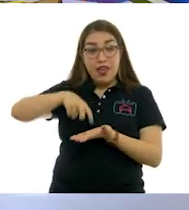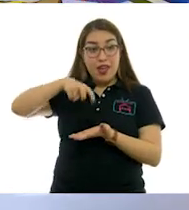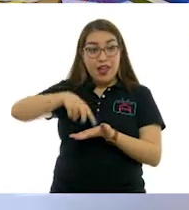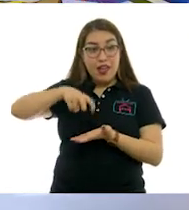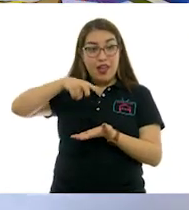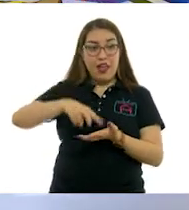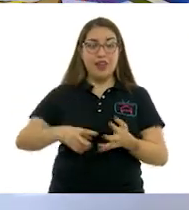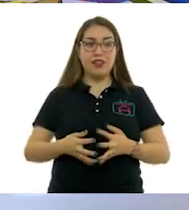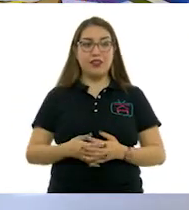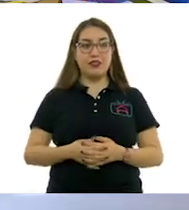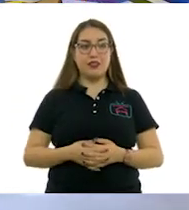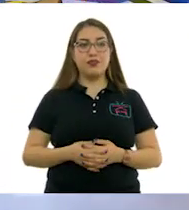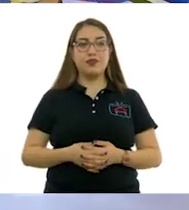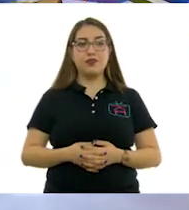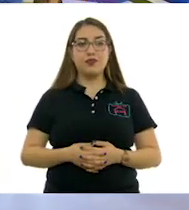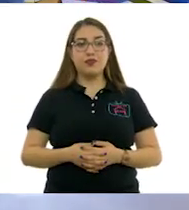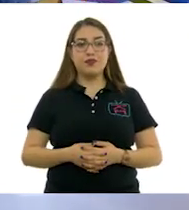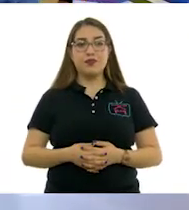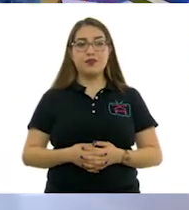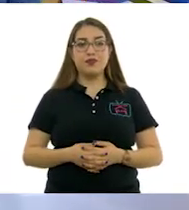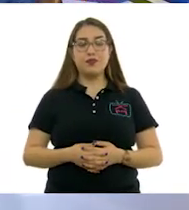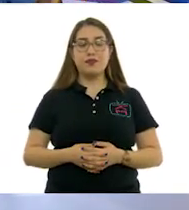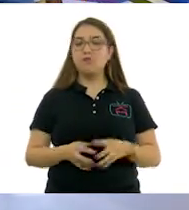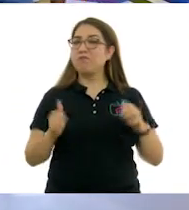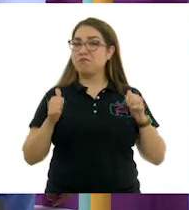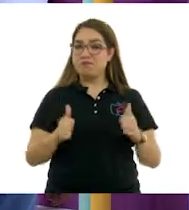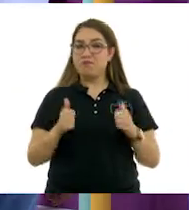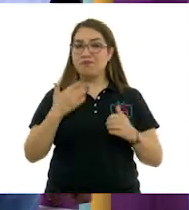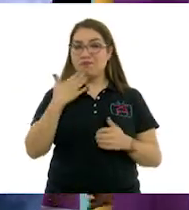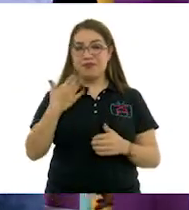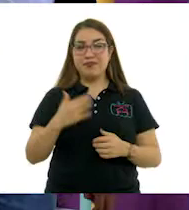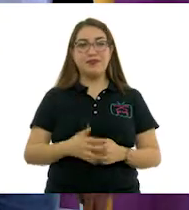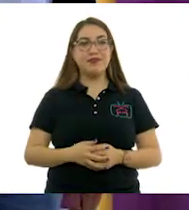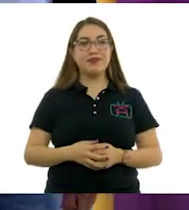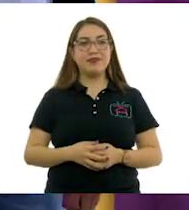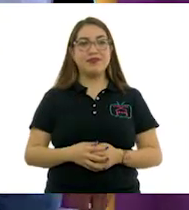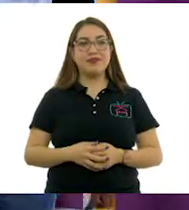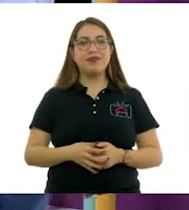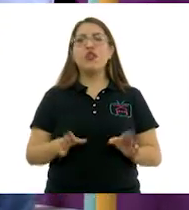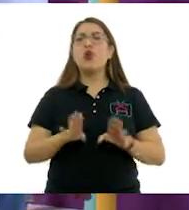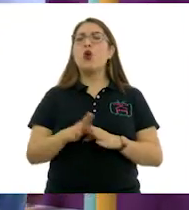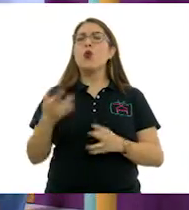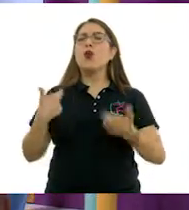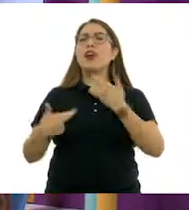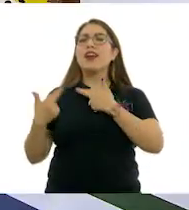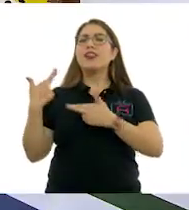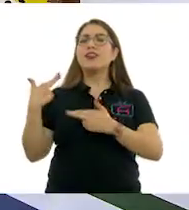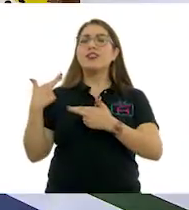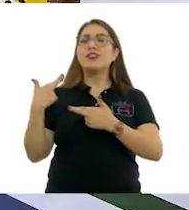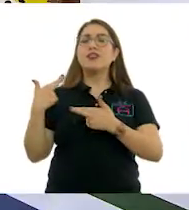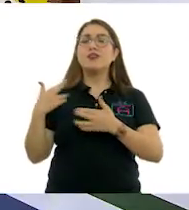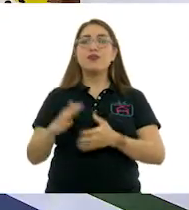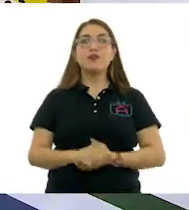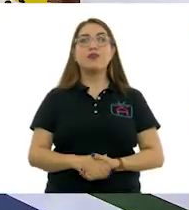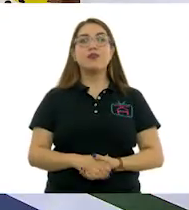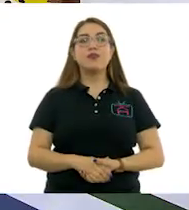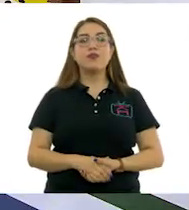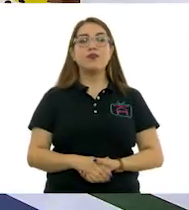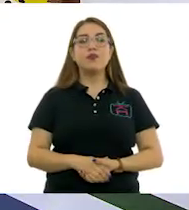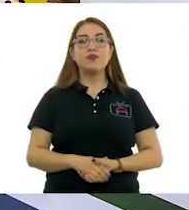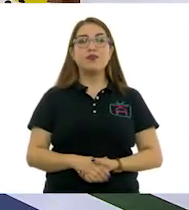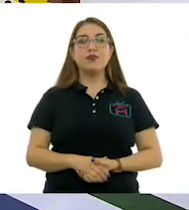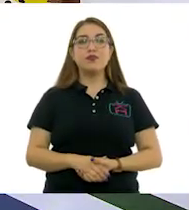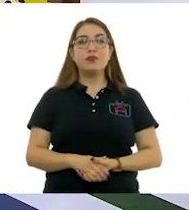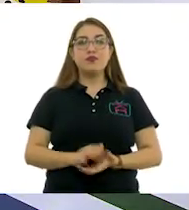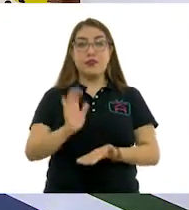pie. Listo. Hasta ahí. Hasta ahí. Muy bien, ¿cómo me regreso, Eric? Ahora regresa